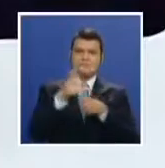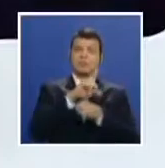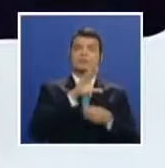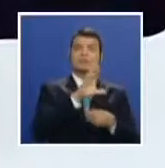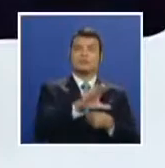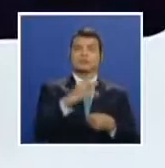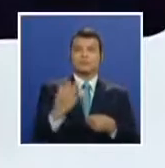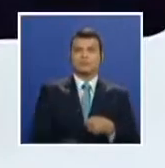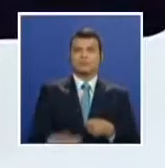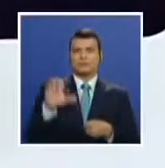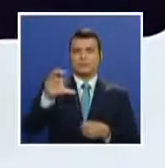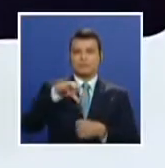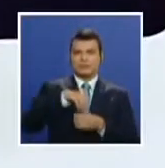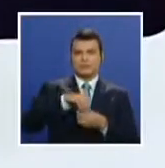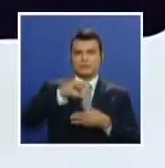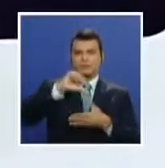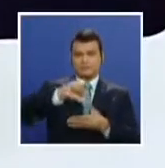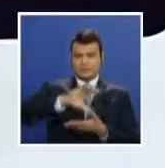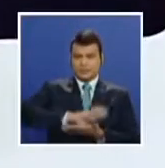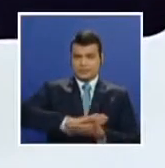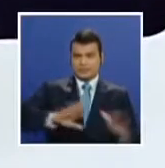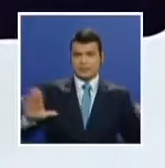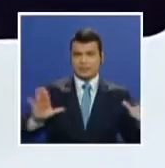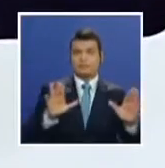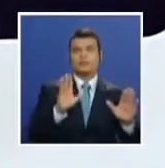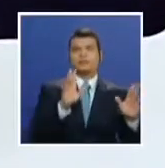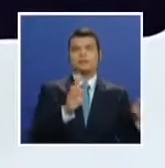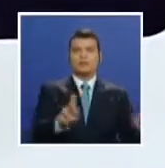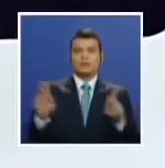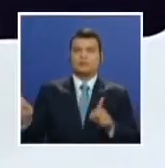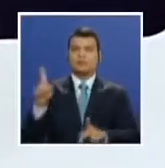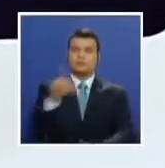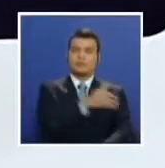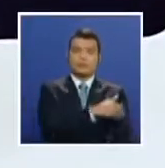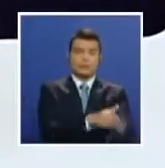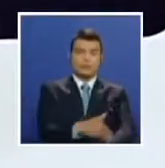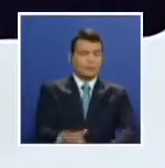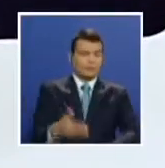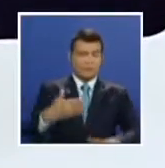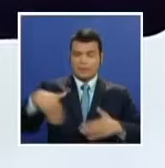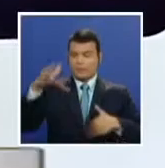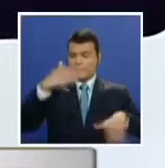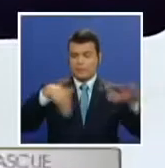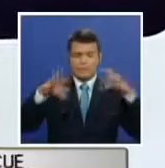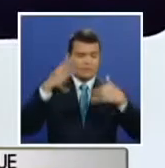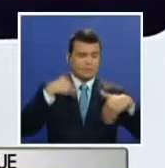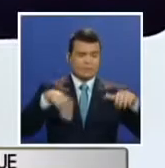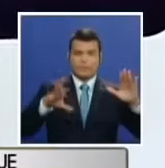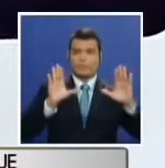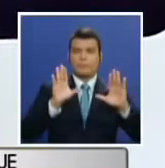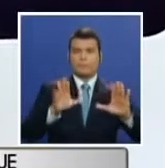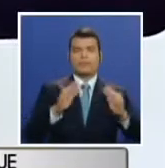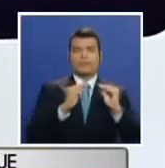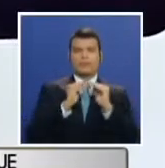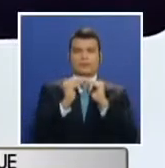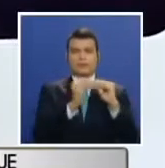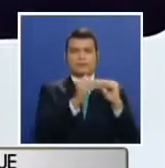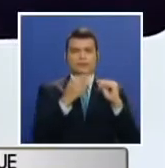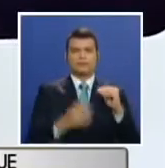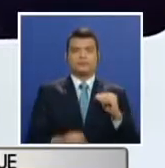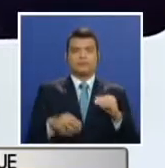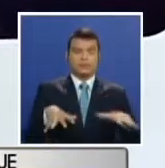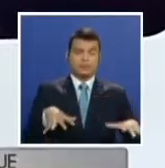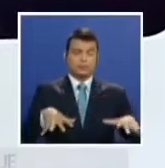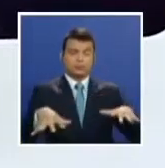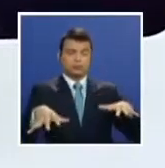suramericano y más de un millón de personas evacuadas a partir de este terremoto de 8 puntos grados en la escala